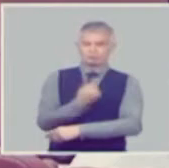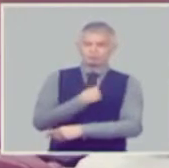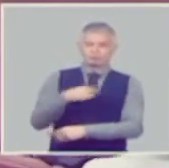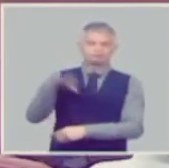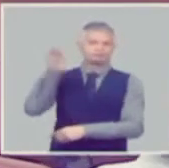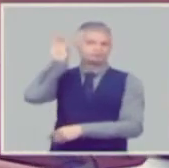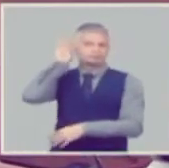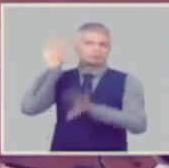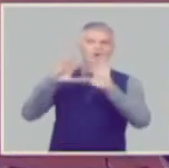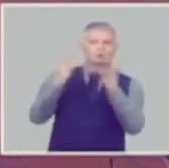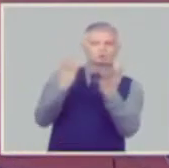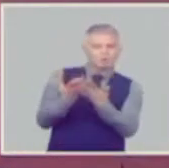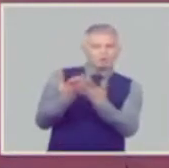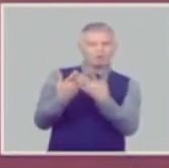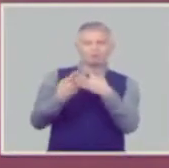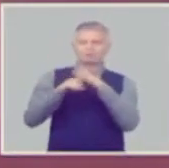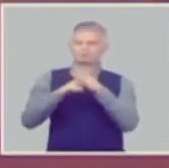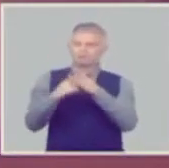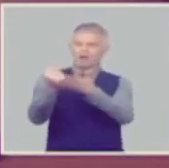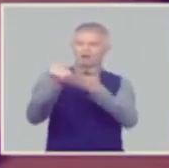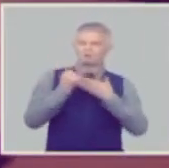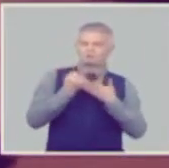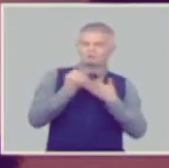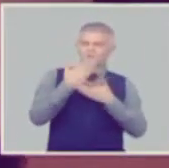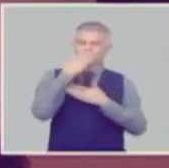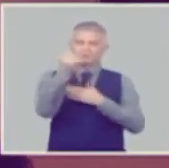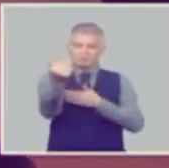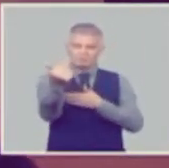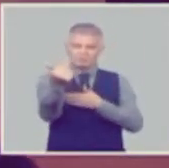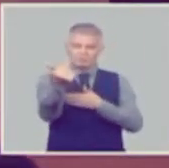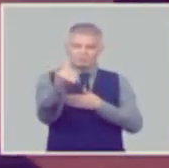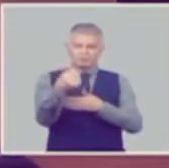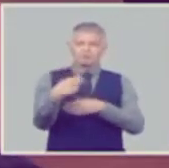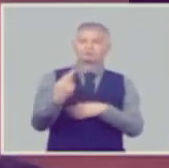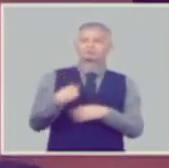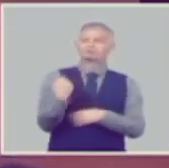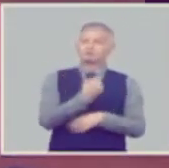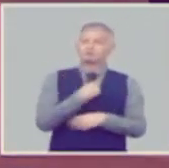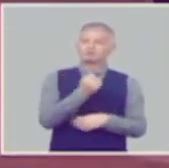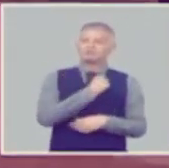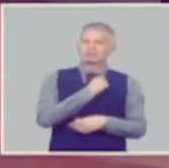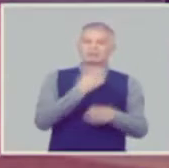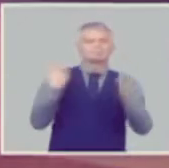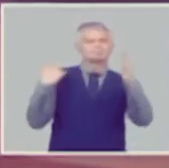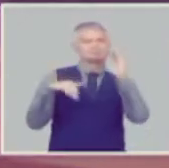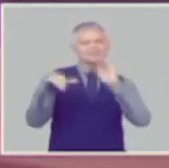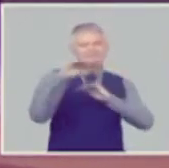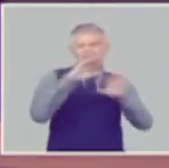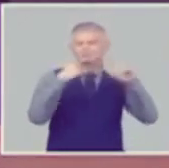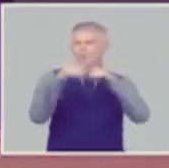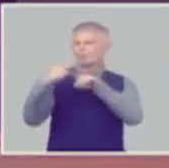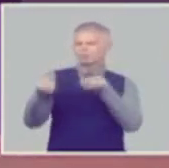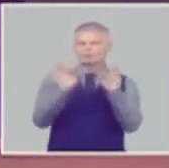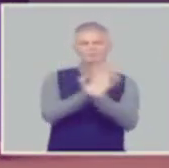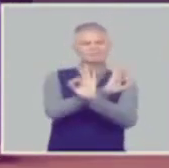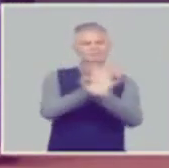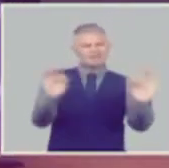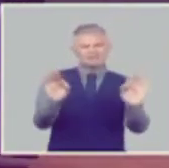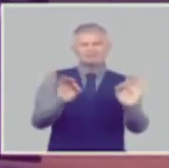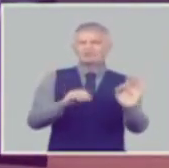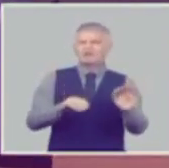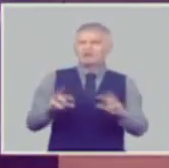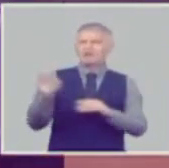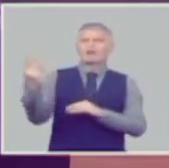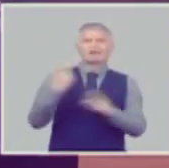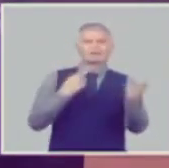en construir. En función de responder a ellas, ministros y otros especialistas explican y explicarán más de una vez